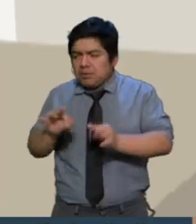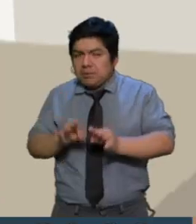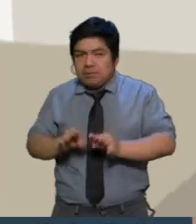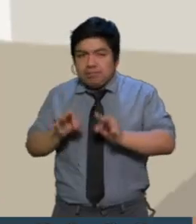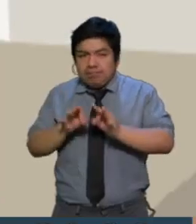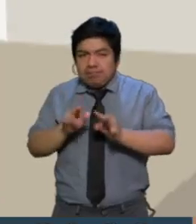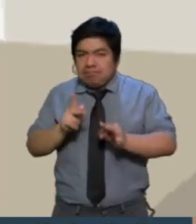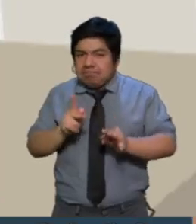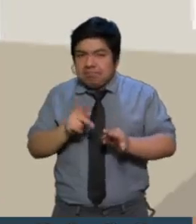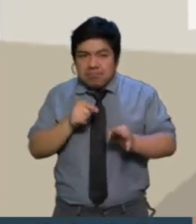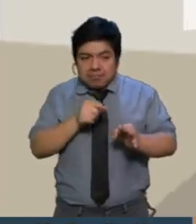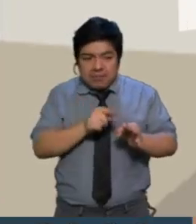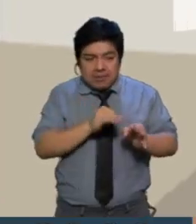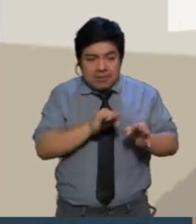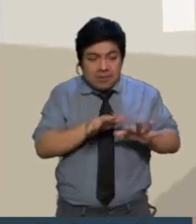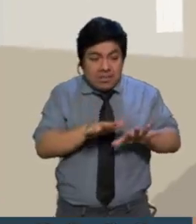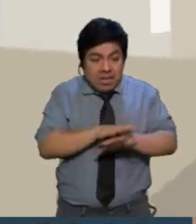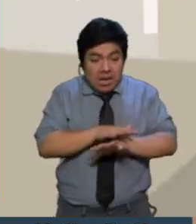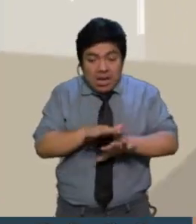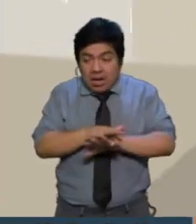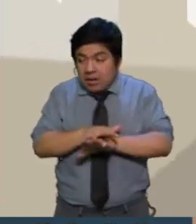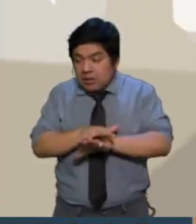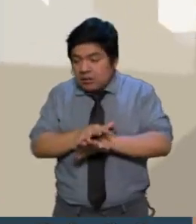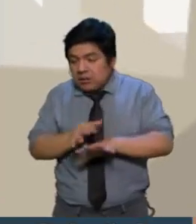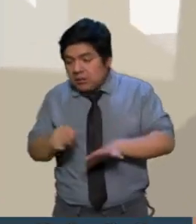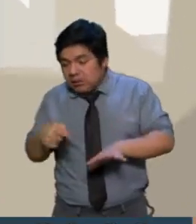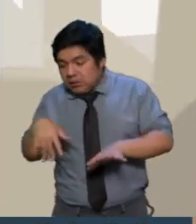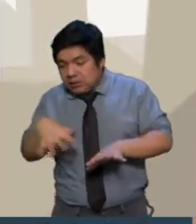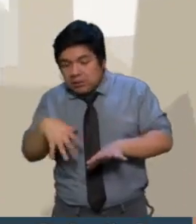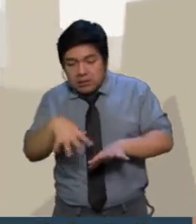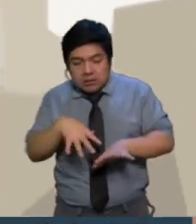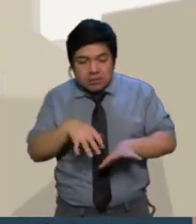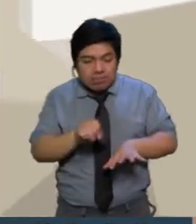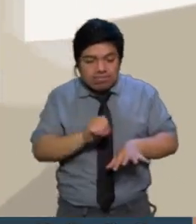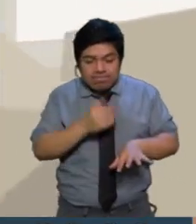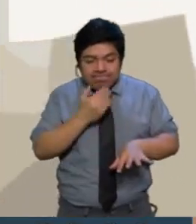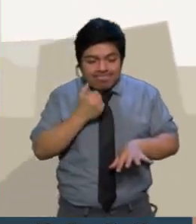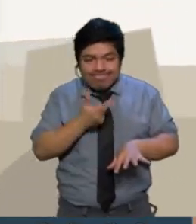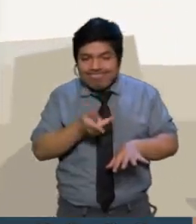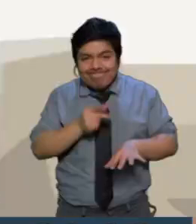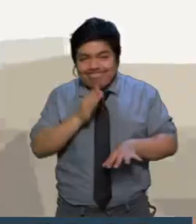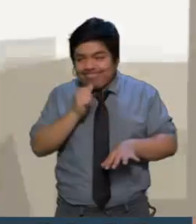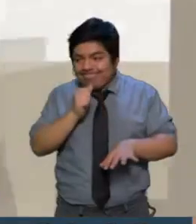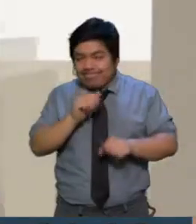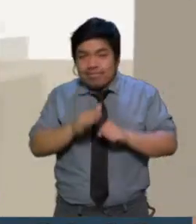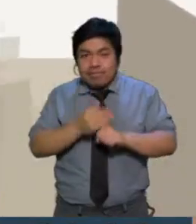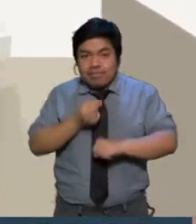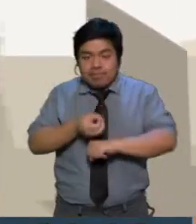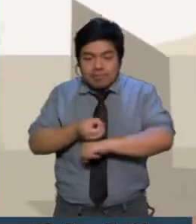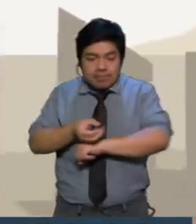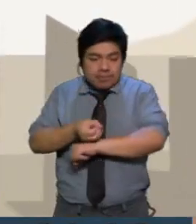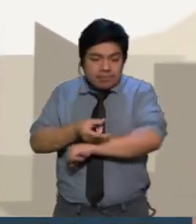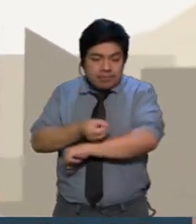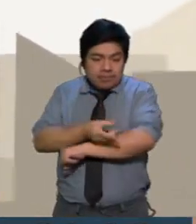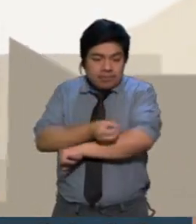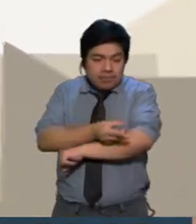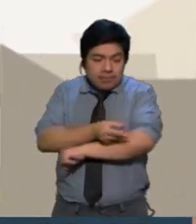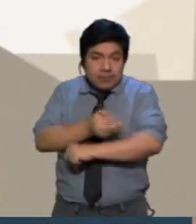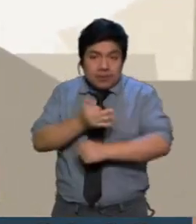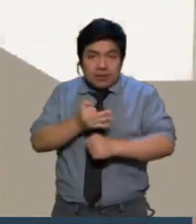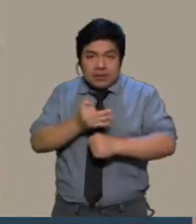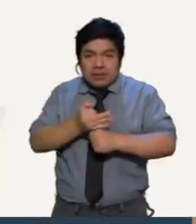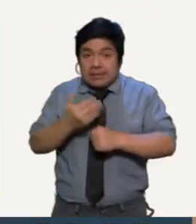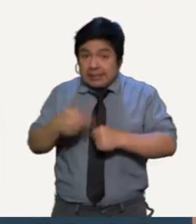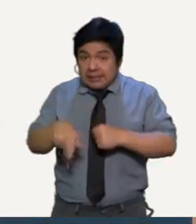lograron encontrar ese sustituto. Y nos preocupa porque la agricultura está entrando en una fase de